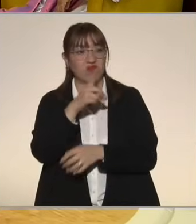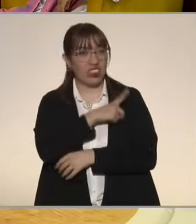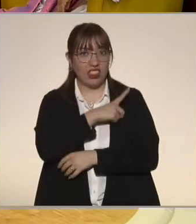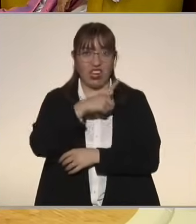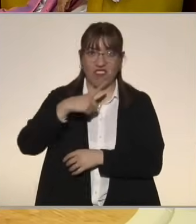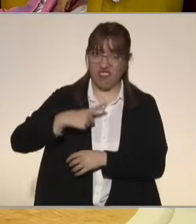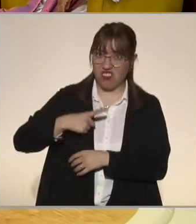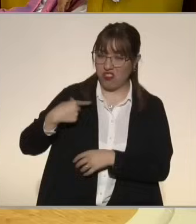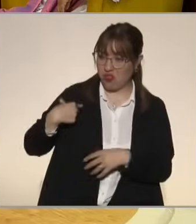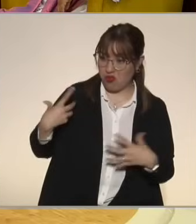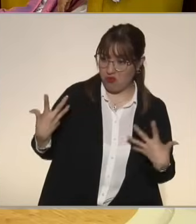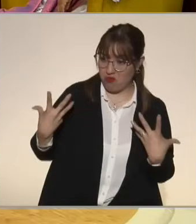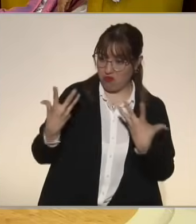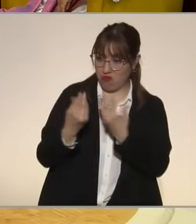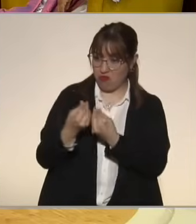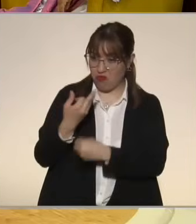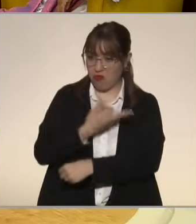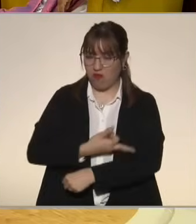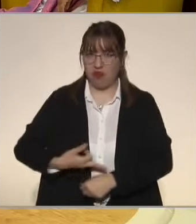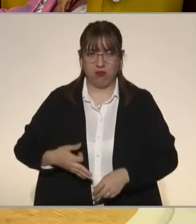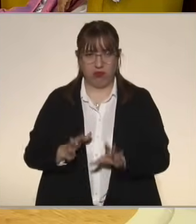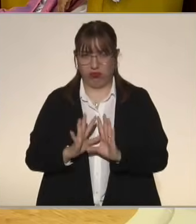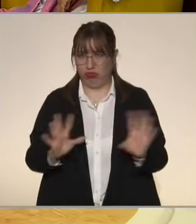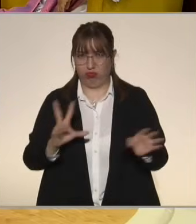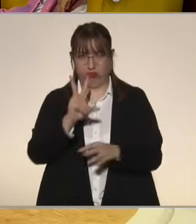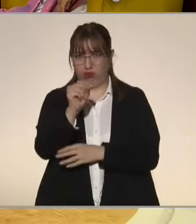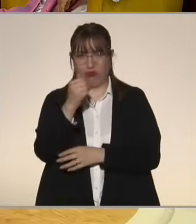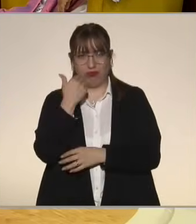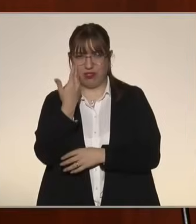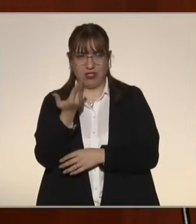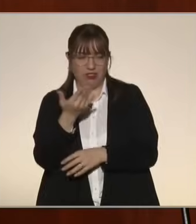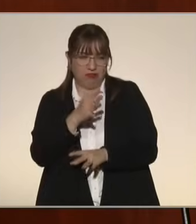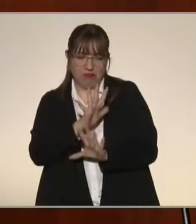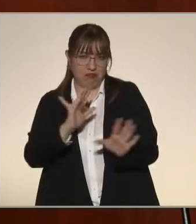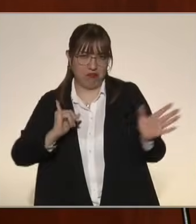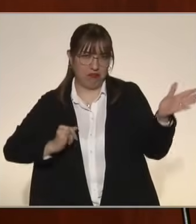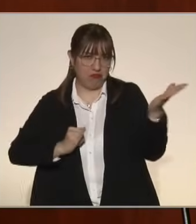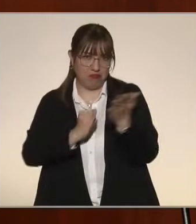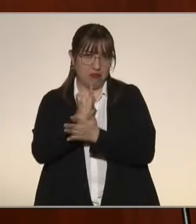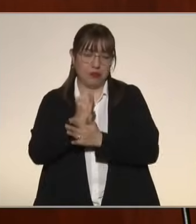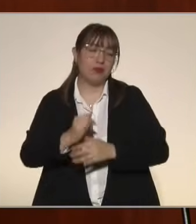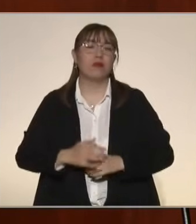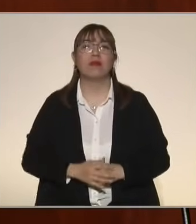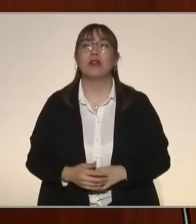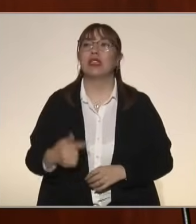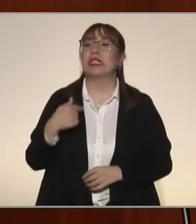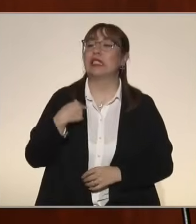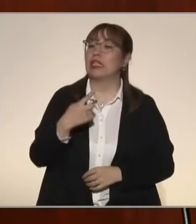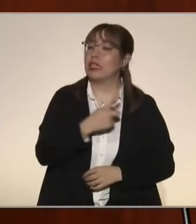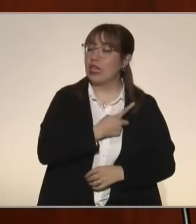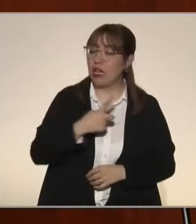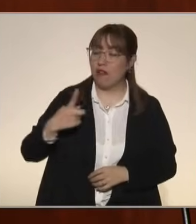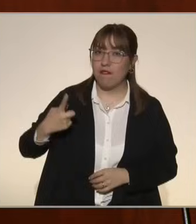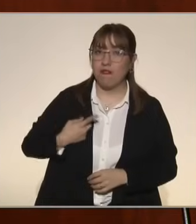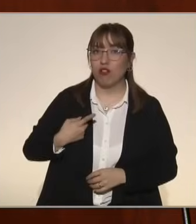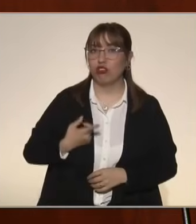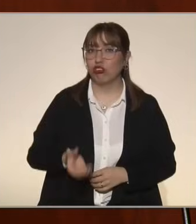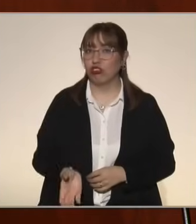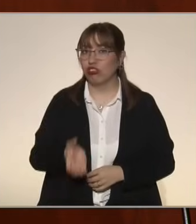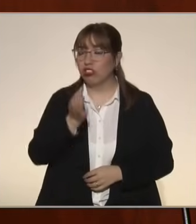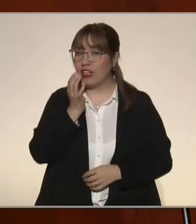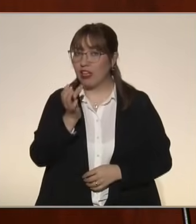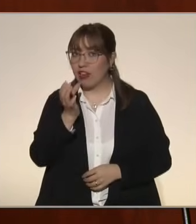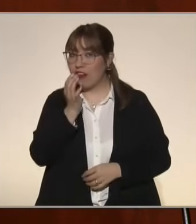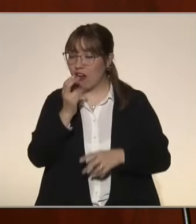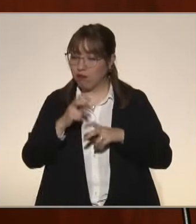familia. Si no quieres, no. Hay sociedades que no festejan con la familia. Es que tengo que tener cena. Si no hay